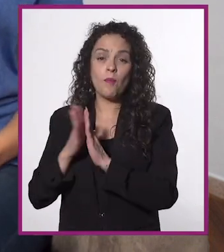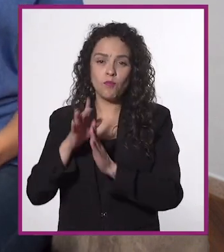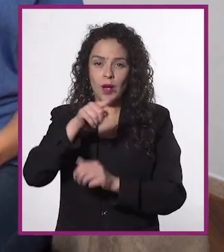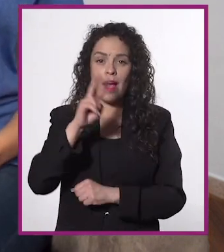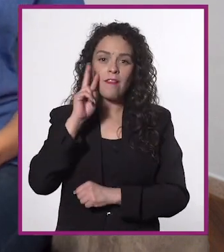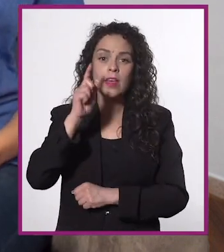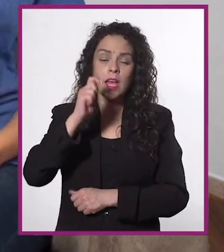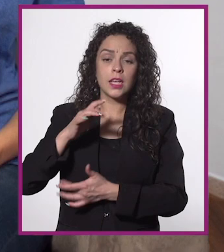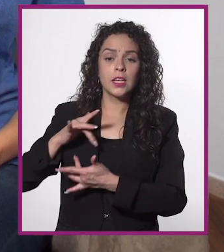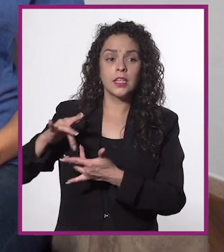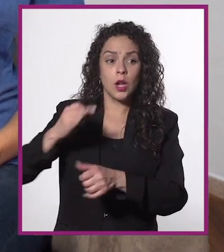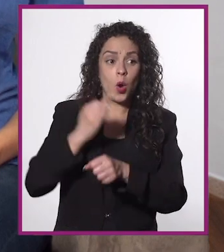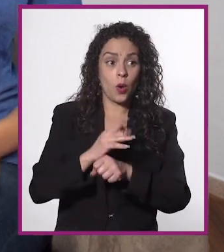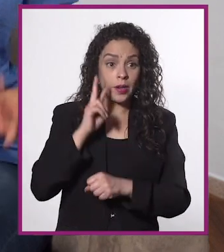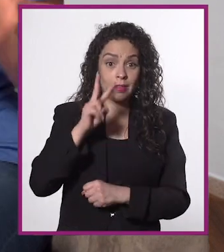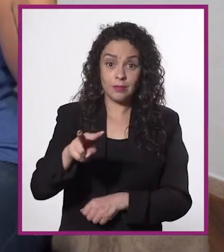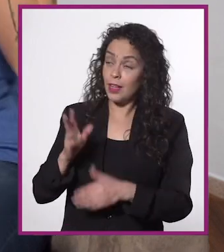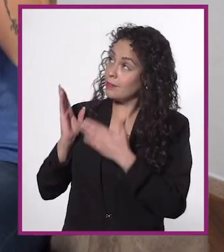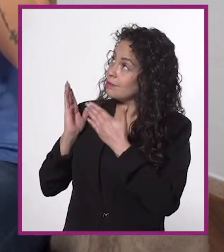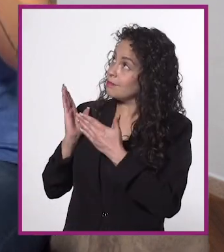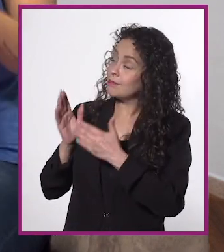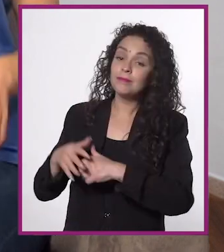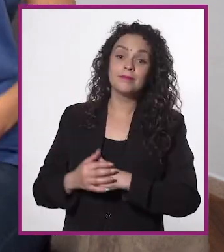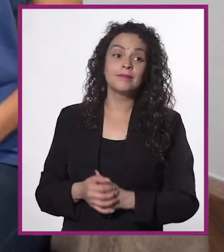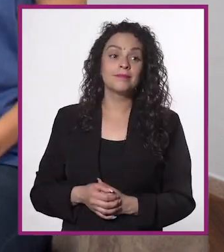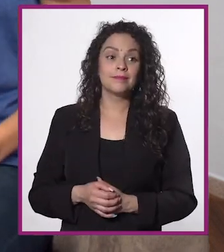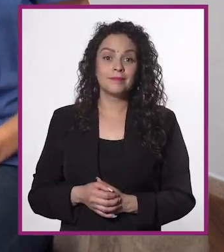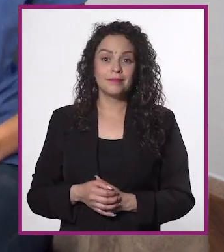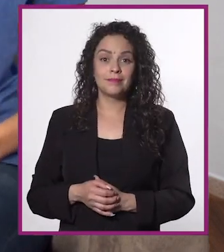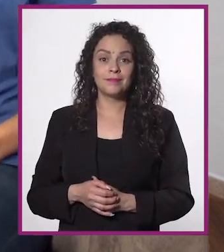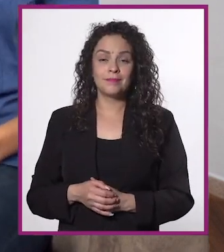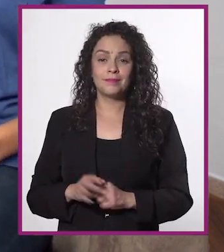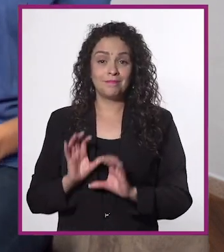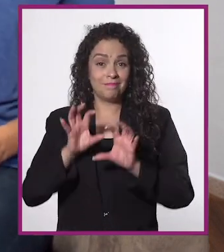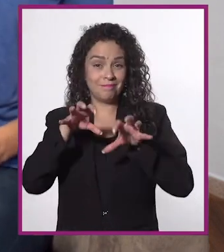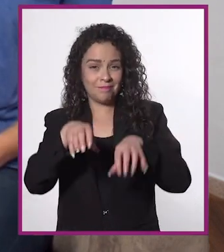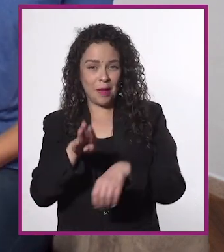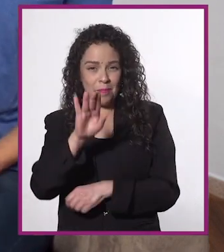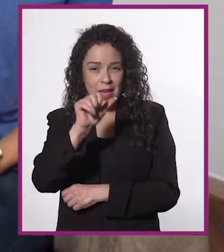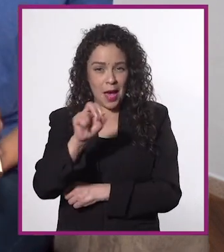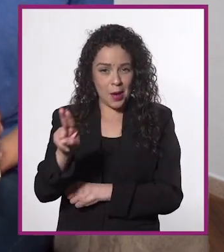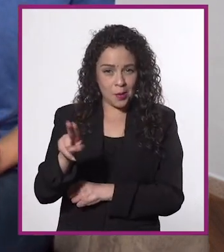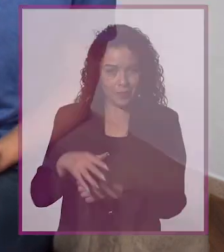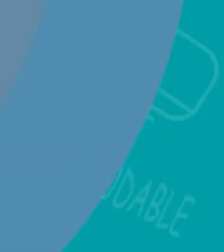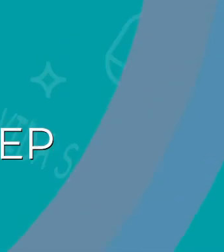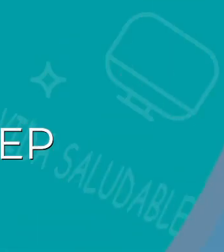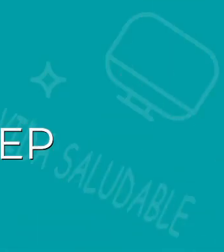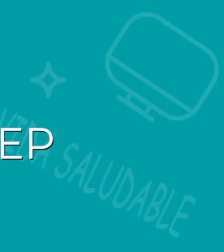¡Miau! ¡Miau!